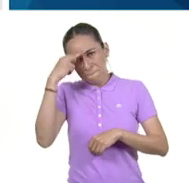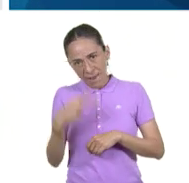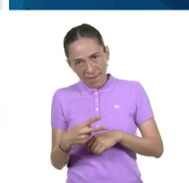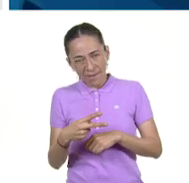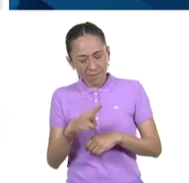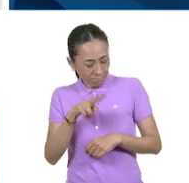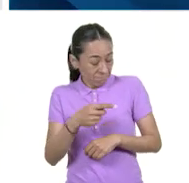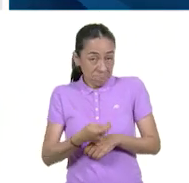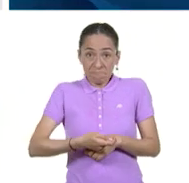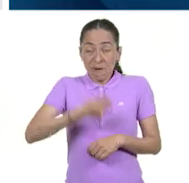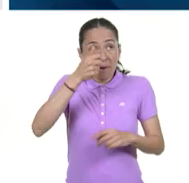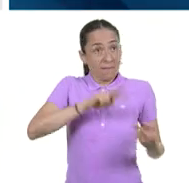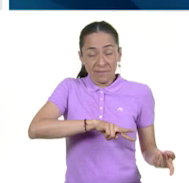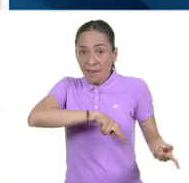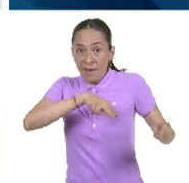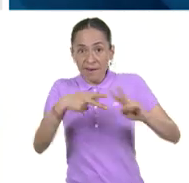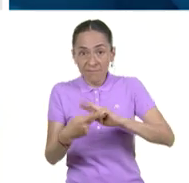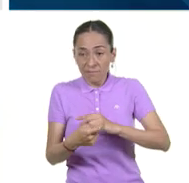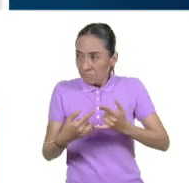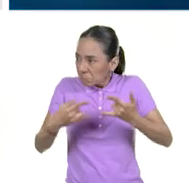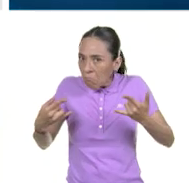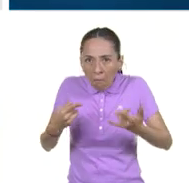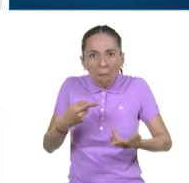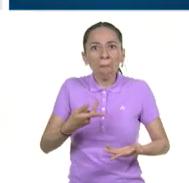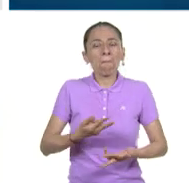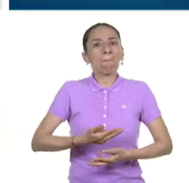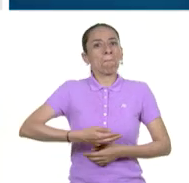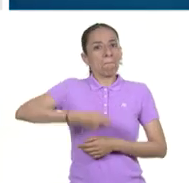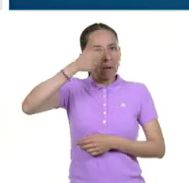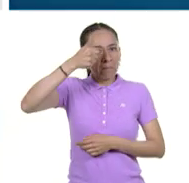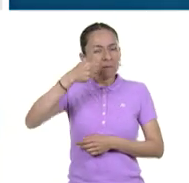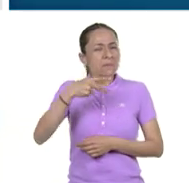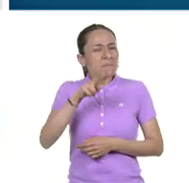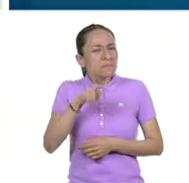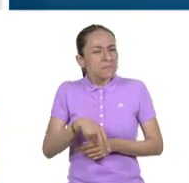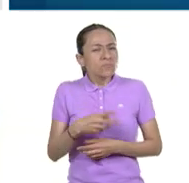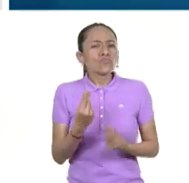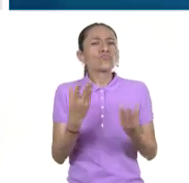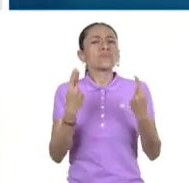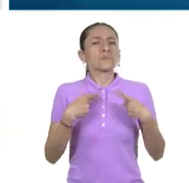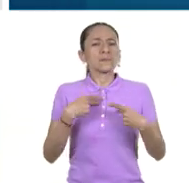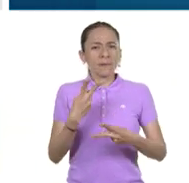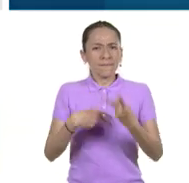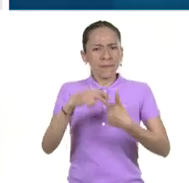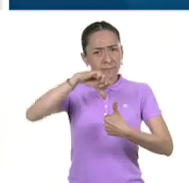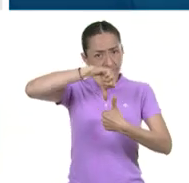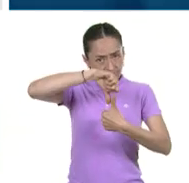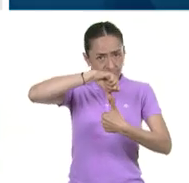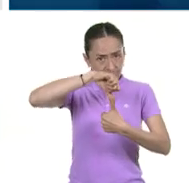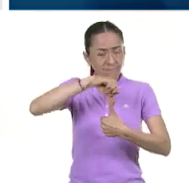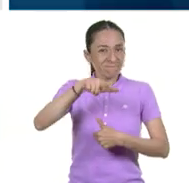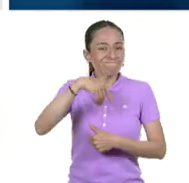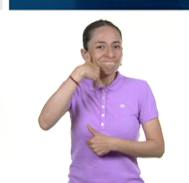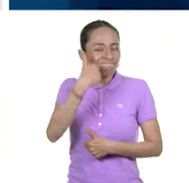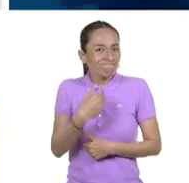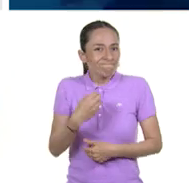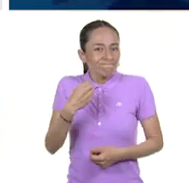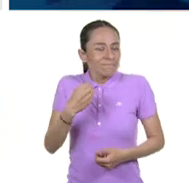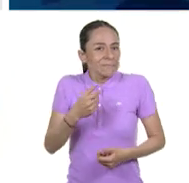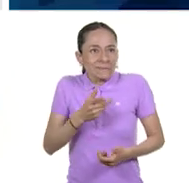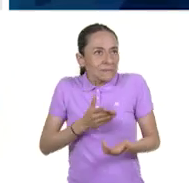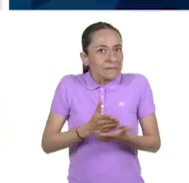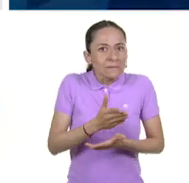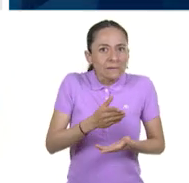la historia. Pero lo que estamos viendo es un número muy grande de centroamericanos que quieren pasar por México para llegar a Estados